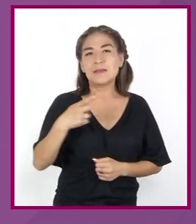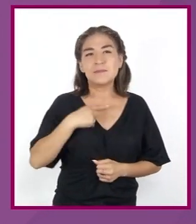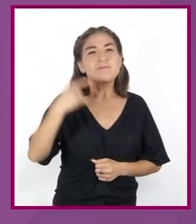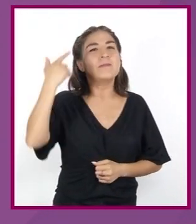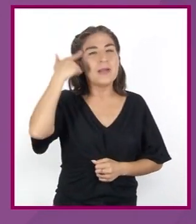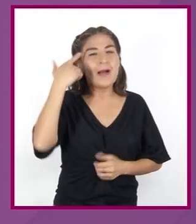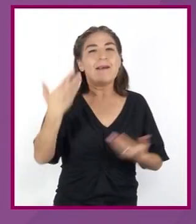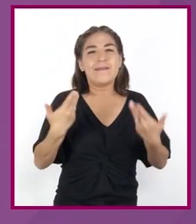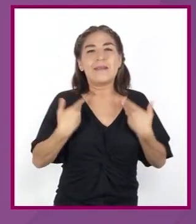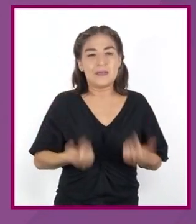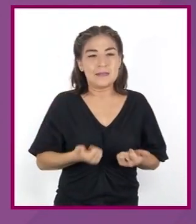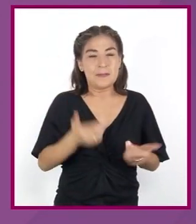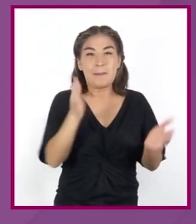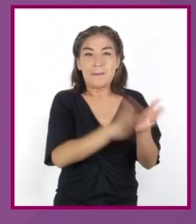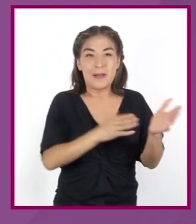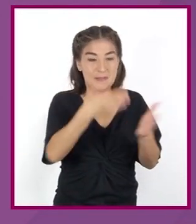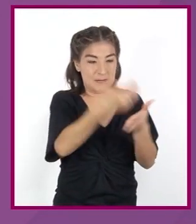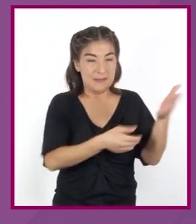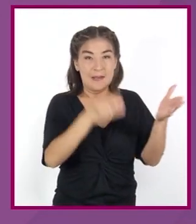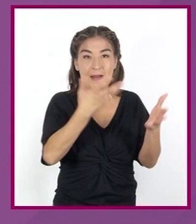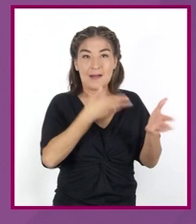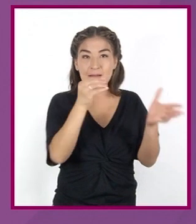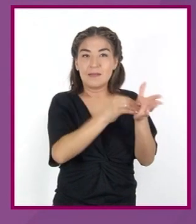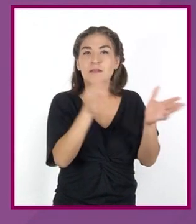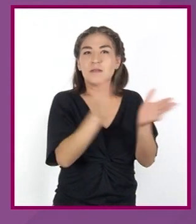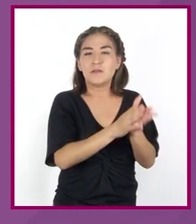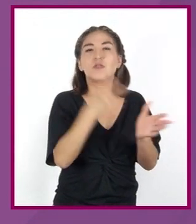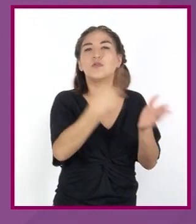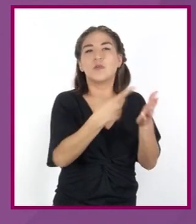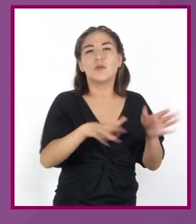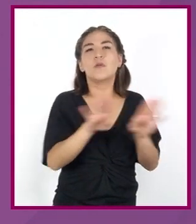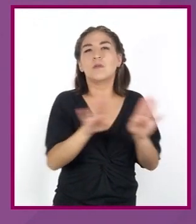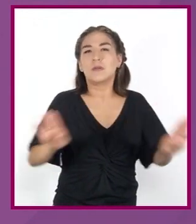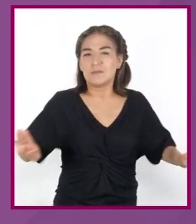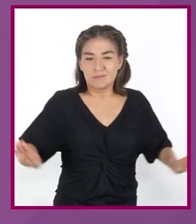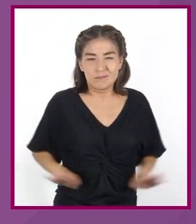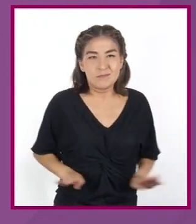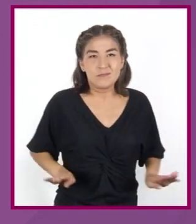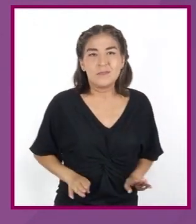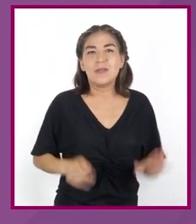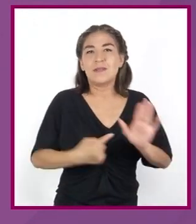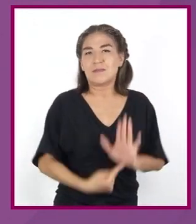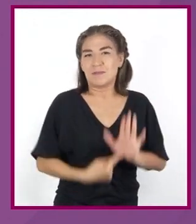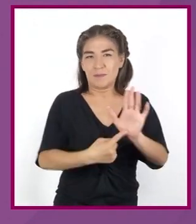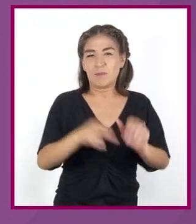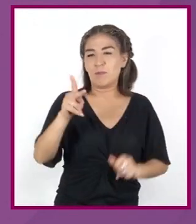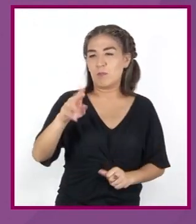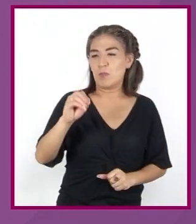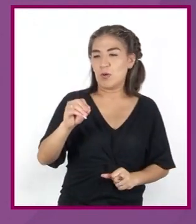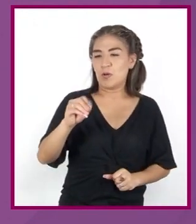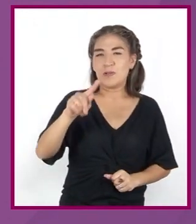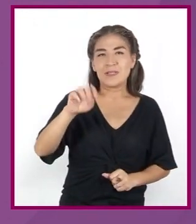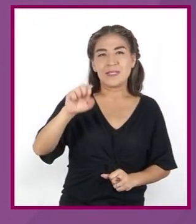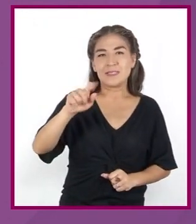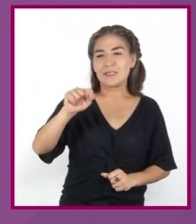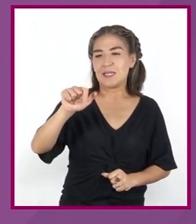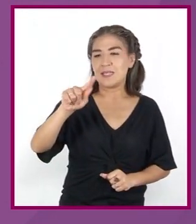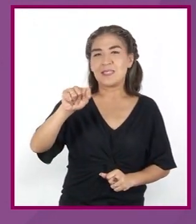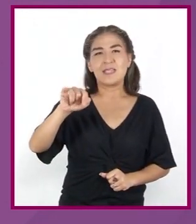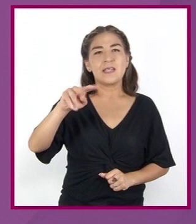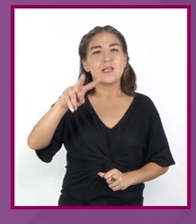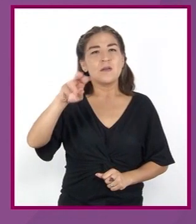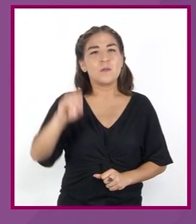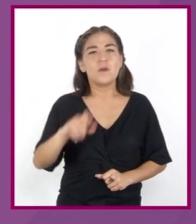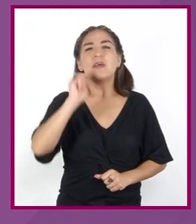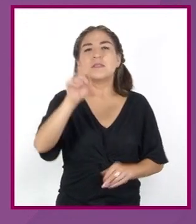que lo que en el documento se establece es de carácter potestativo. ¿Qué quiere decir con esta palabra de carácter potestativo? Quiere decir